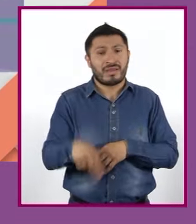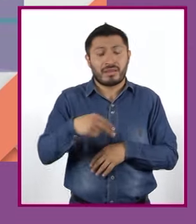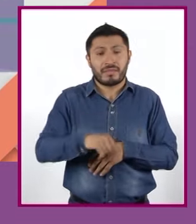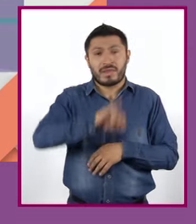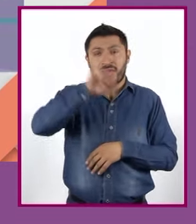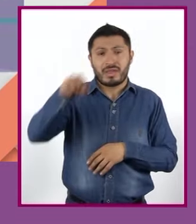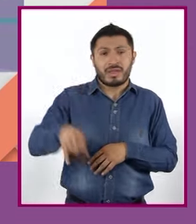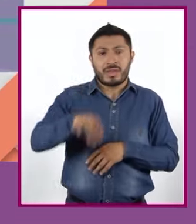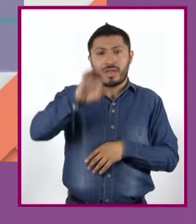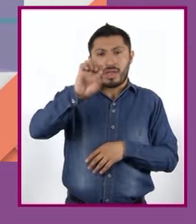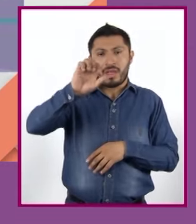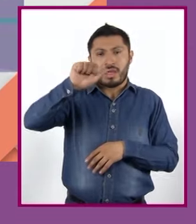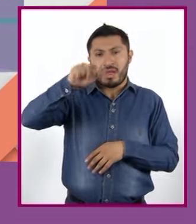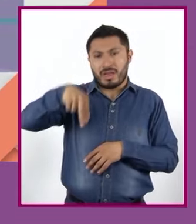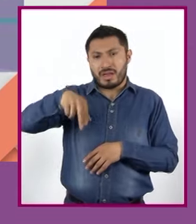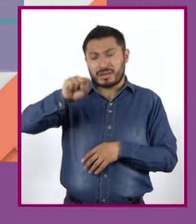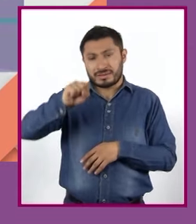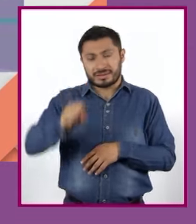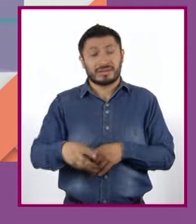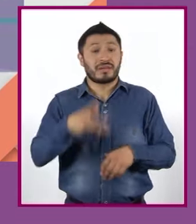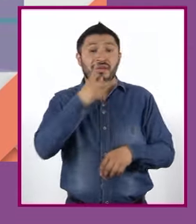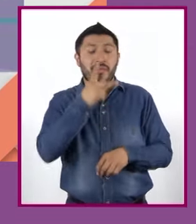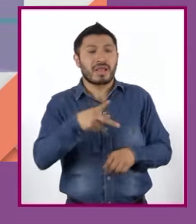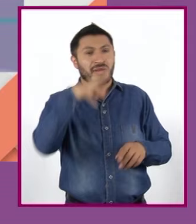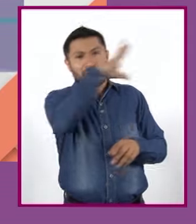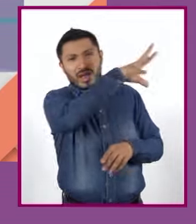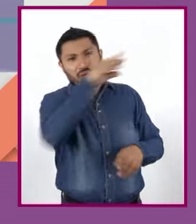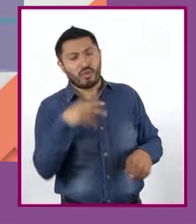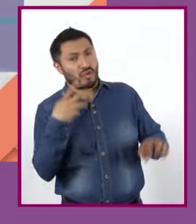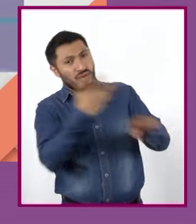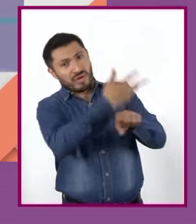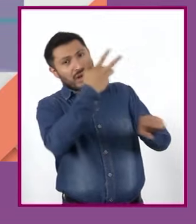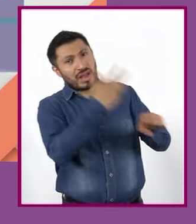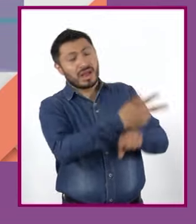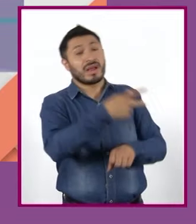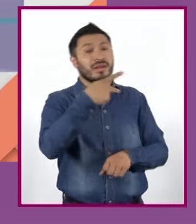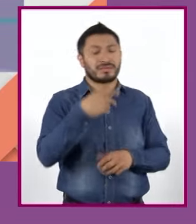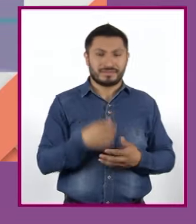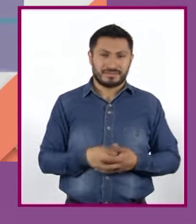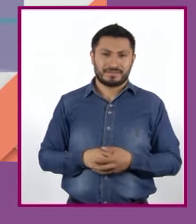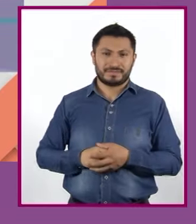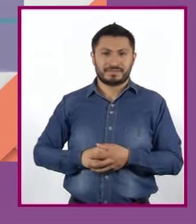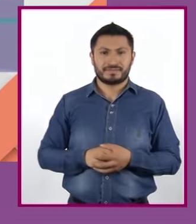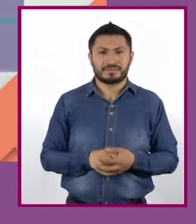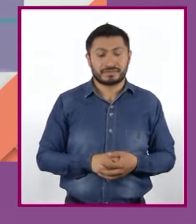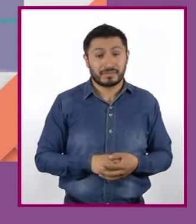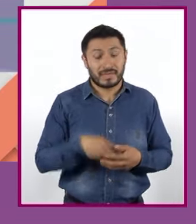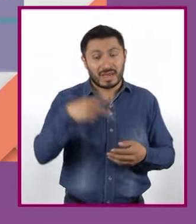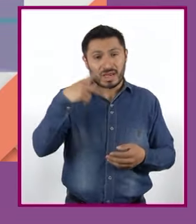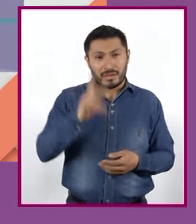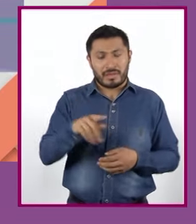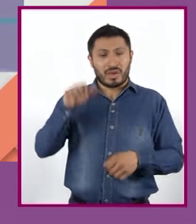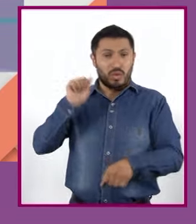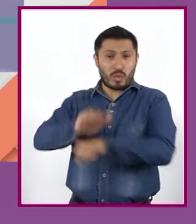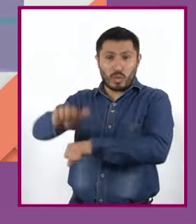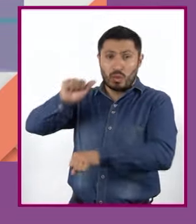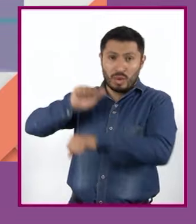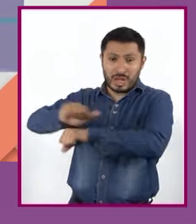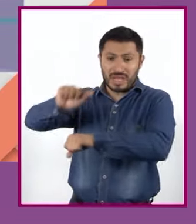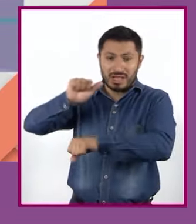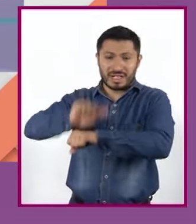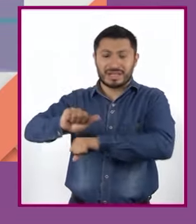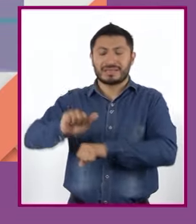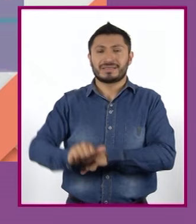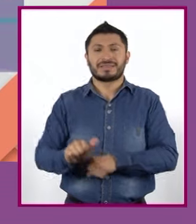jeans, que es una palabra que adoptamos de Estados Unidos por su cercanía. En cambio, en Argentina